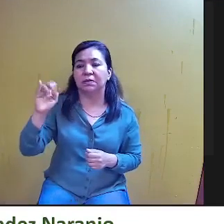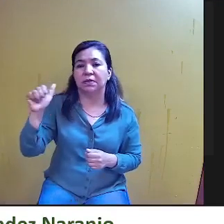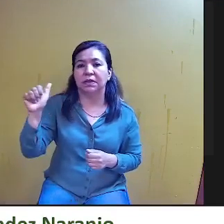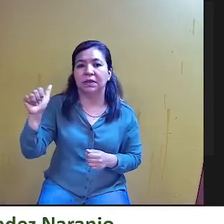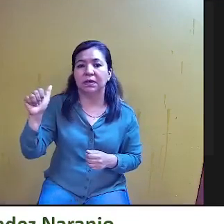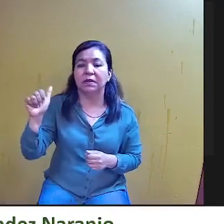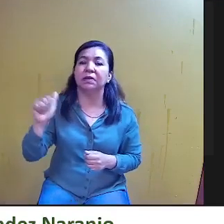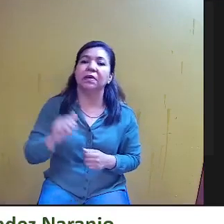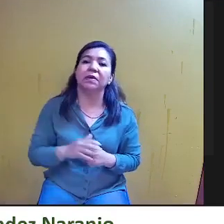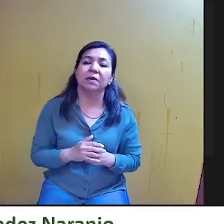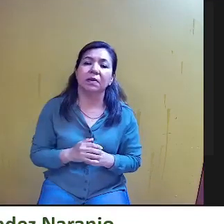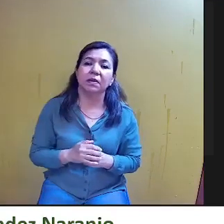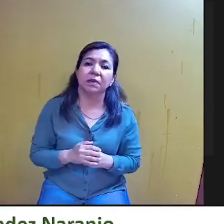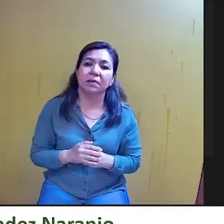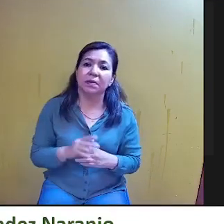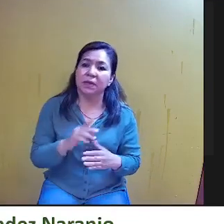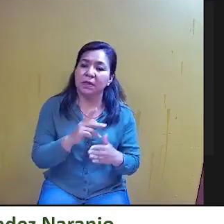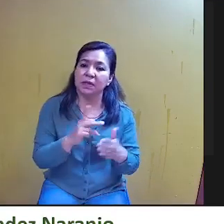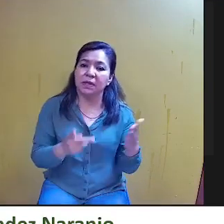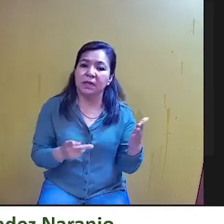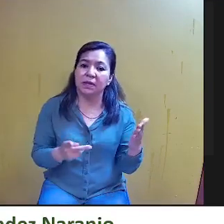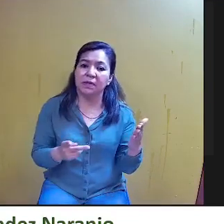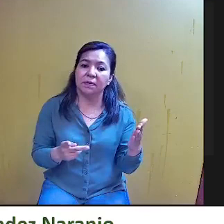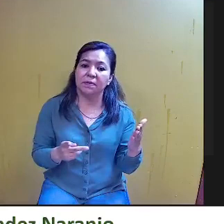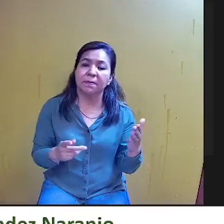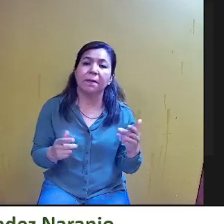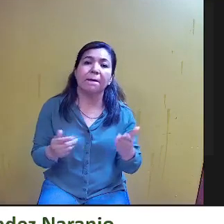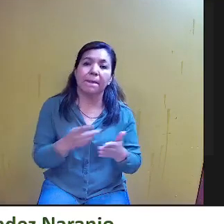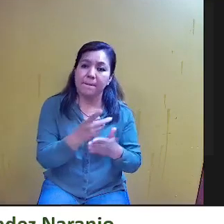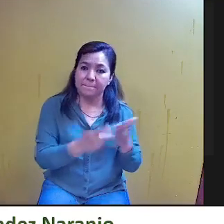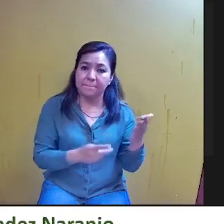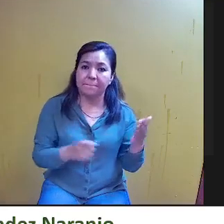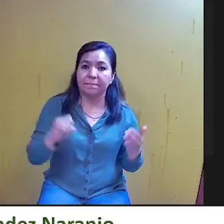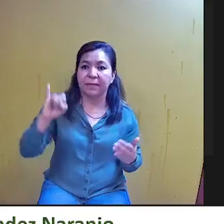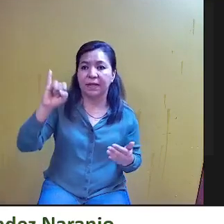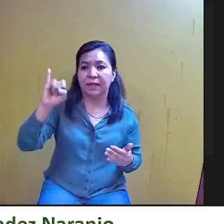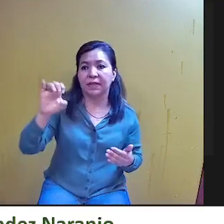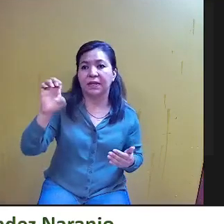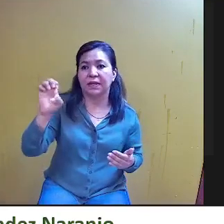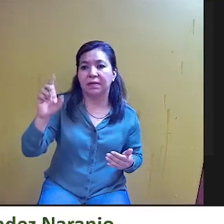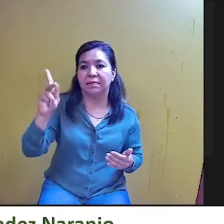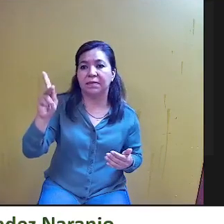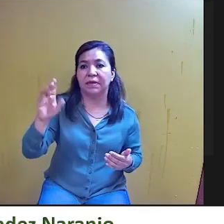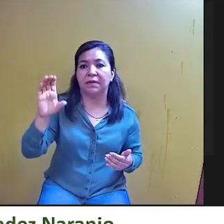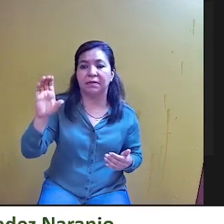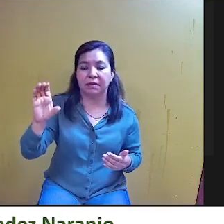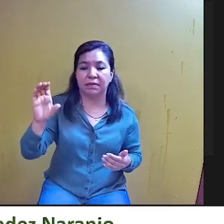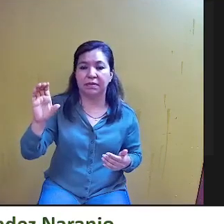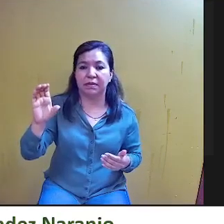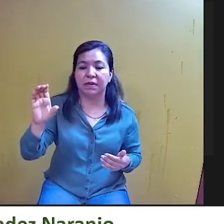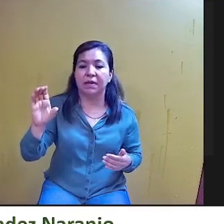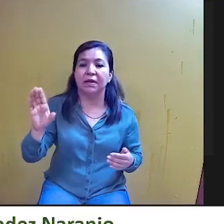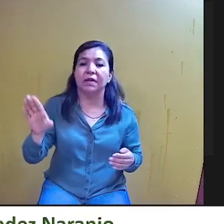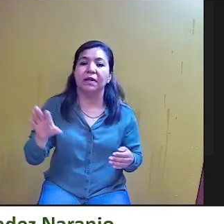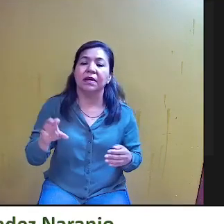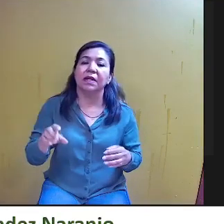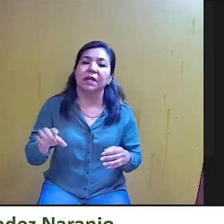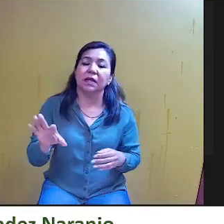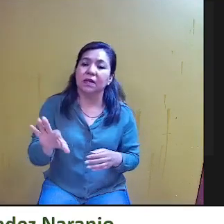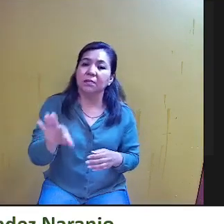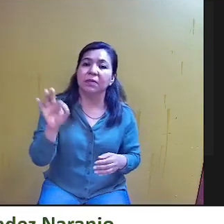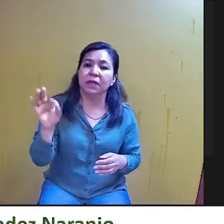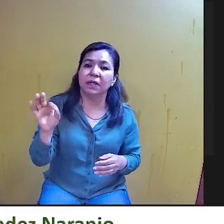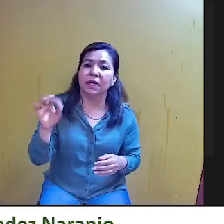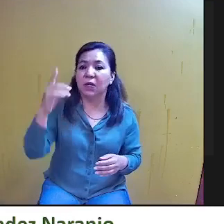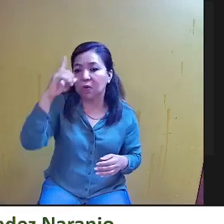agravio en estudio, pues los hechos en que el Consejo General del IEPC sostuvo la inelegibilidad en la designación de la ciudadana mencionada como